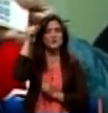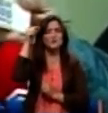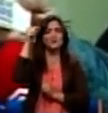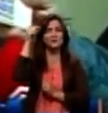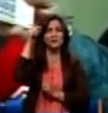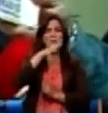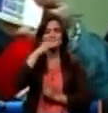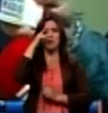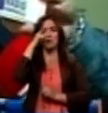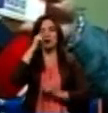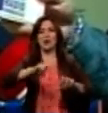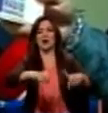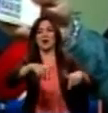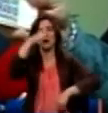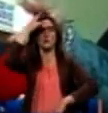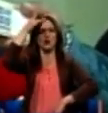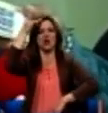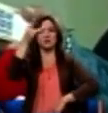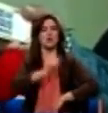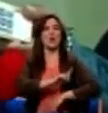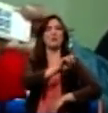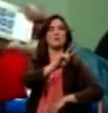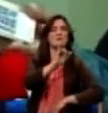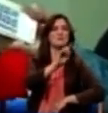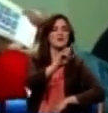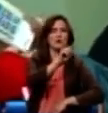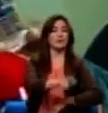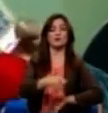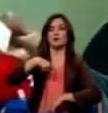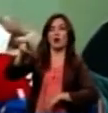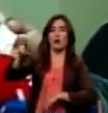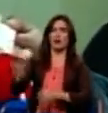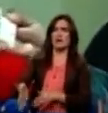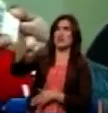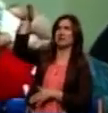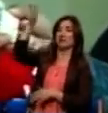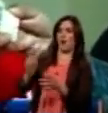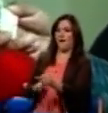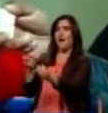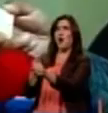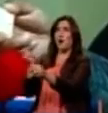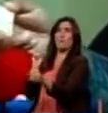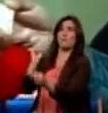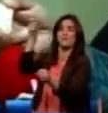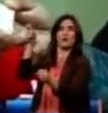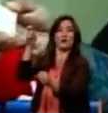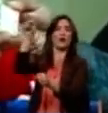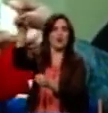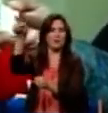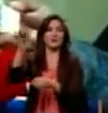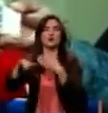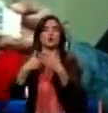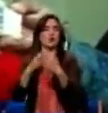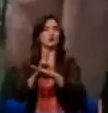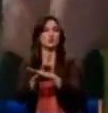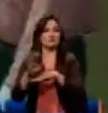por Correa, por Moreno y por Glass, que utilizan todas las instituciones del Estado contra el candidato de